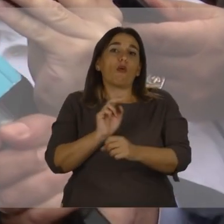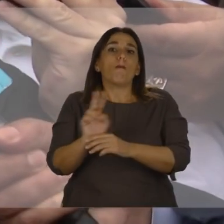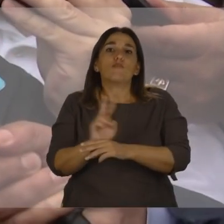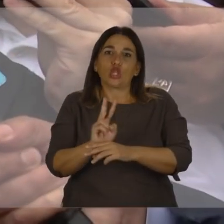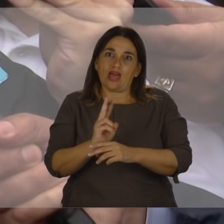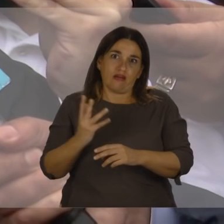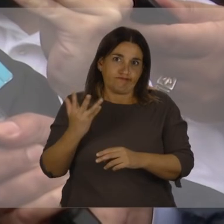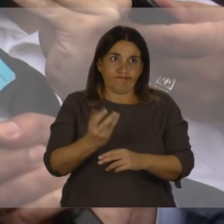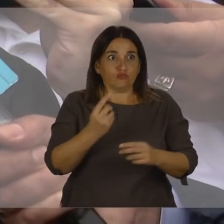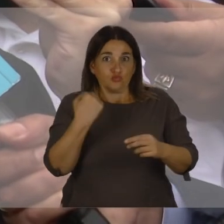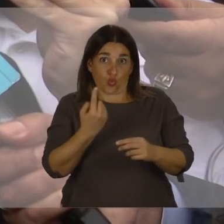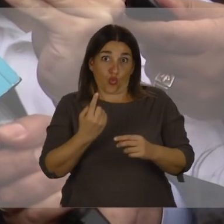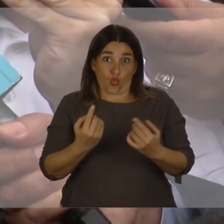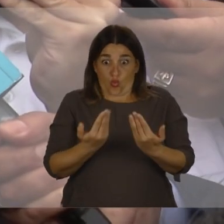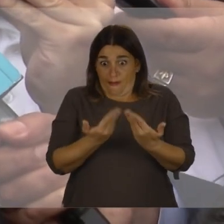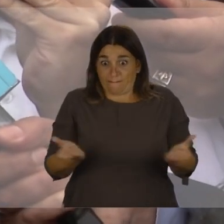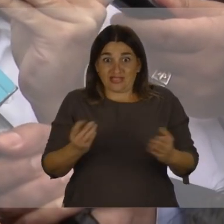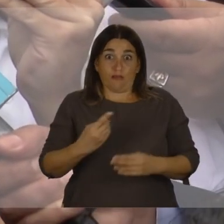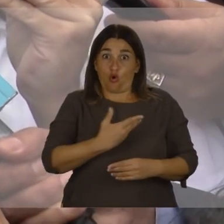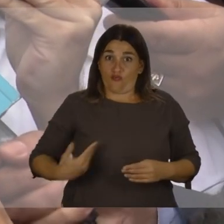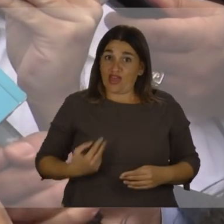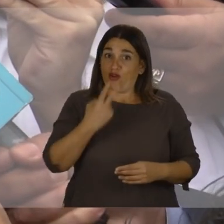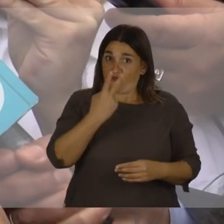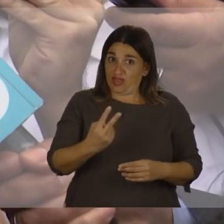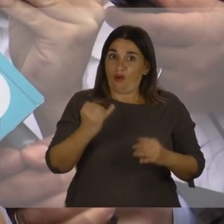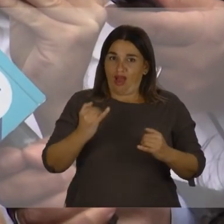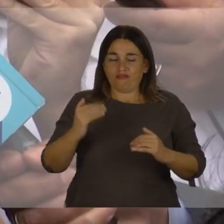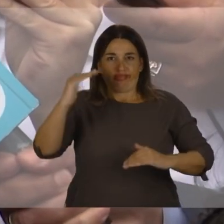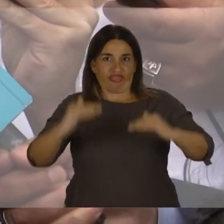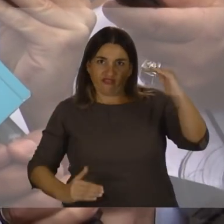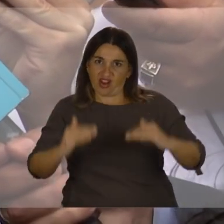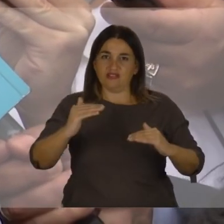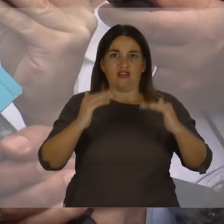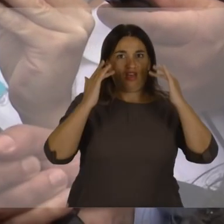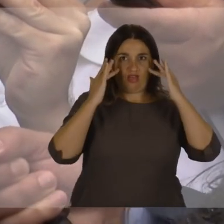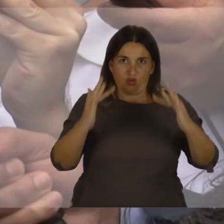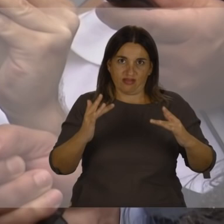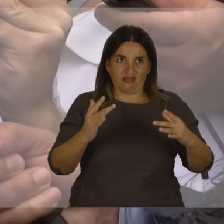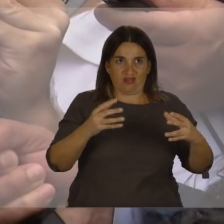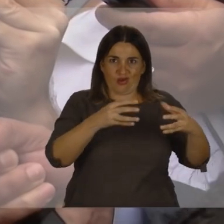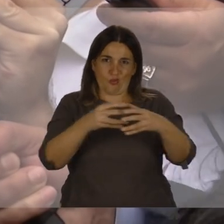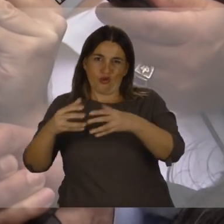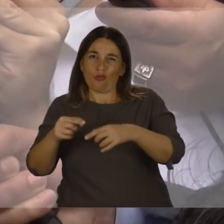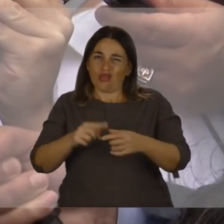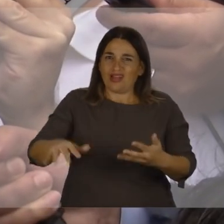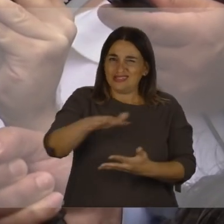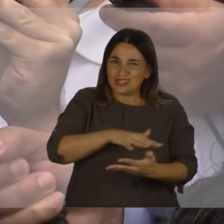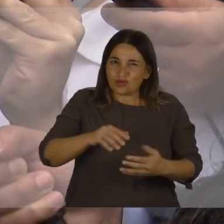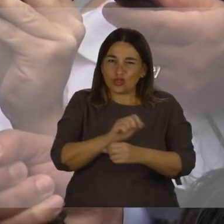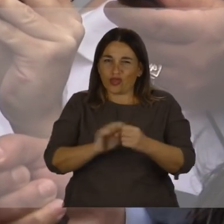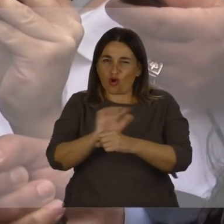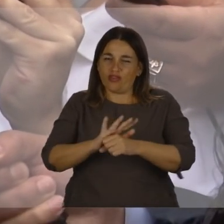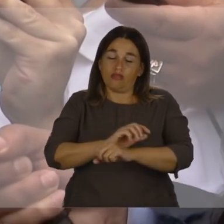sobre todo cuando al día que llegamos al gobierno había una brecha educativa muy importante y que esta situación,